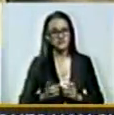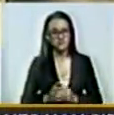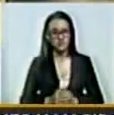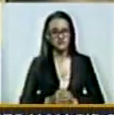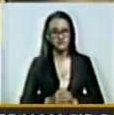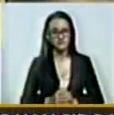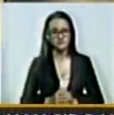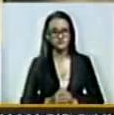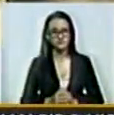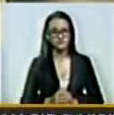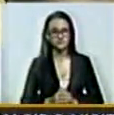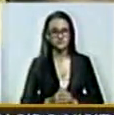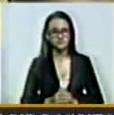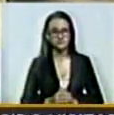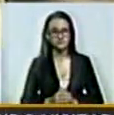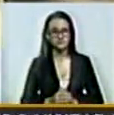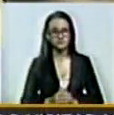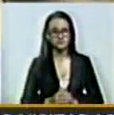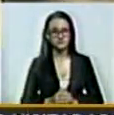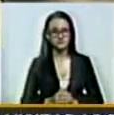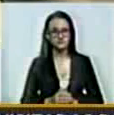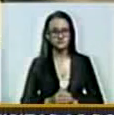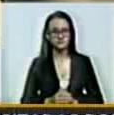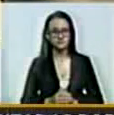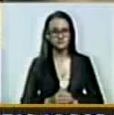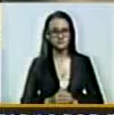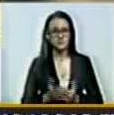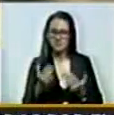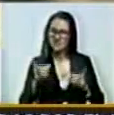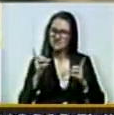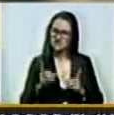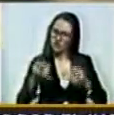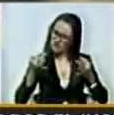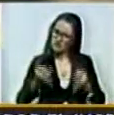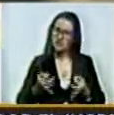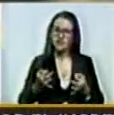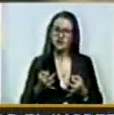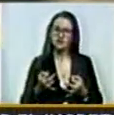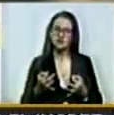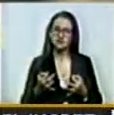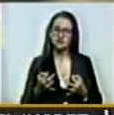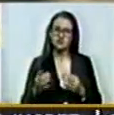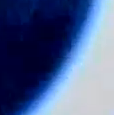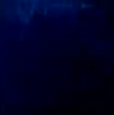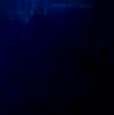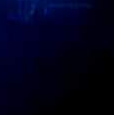a la altura del desafío. Y por eso